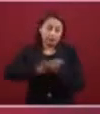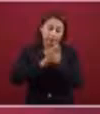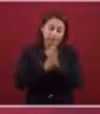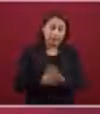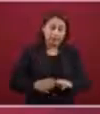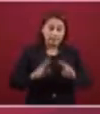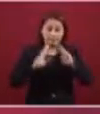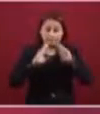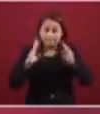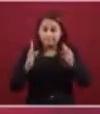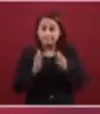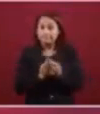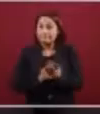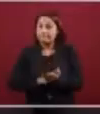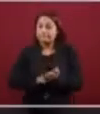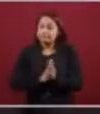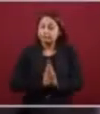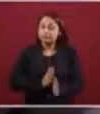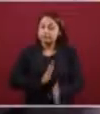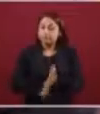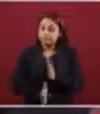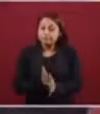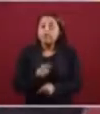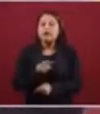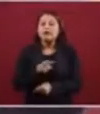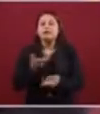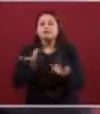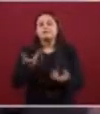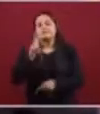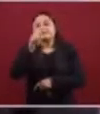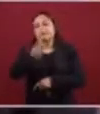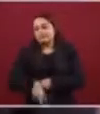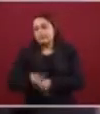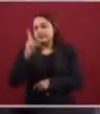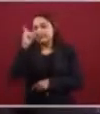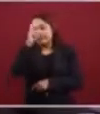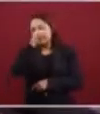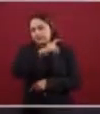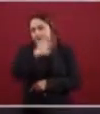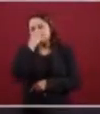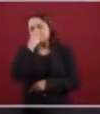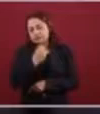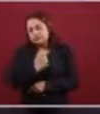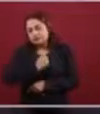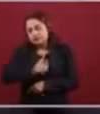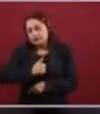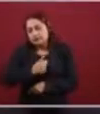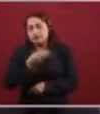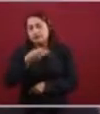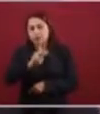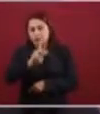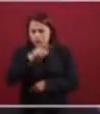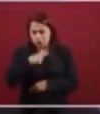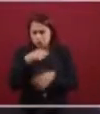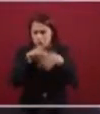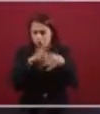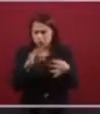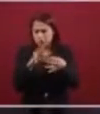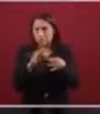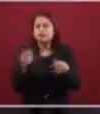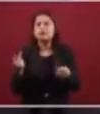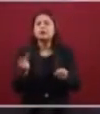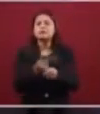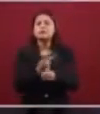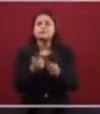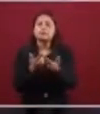pues es triste, es lamentable, pero también debo decir otra cosa, fíjate. En el gremio, y me lo decía el